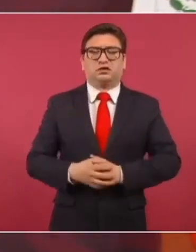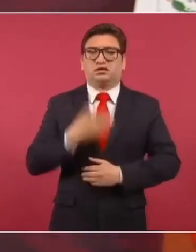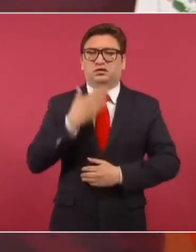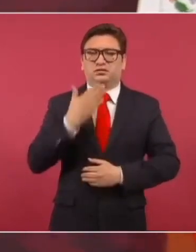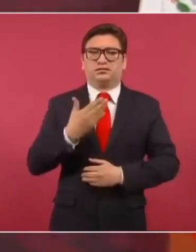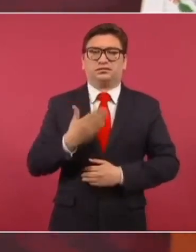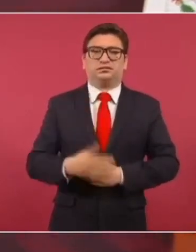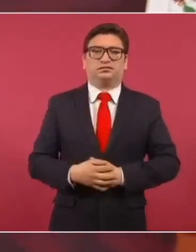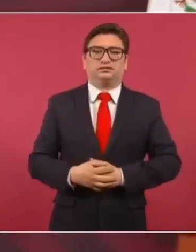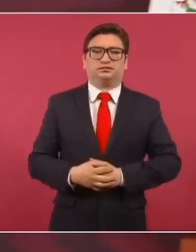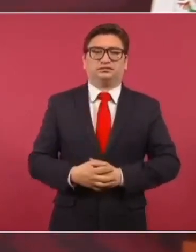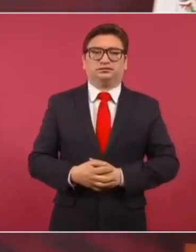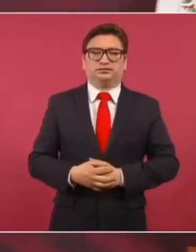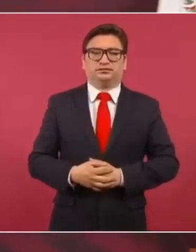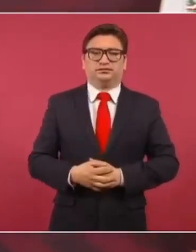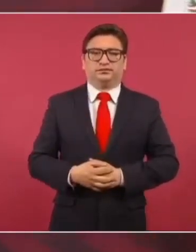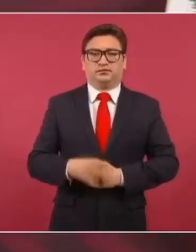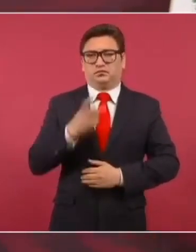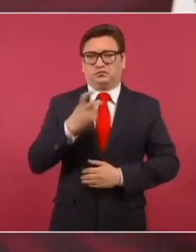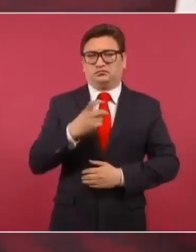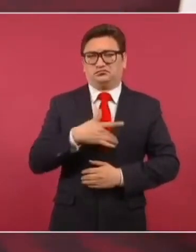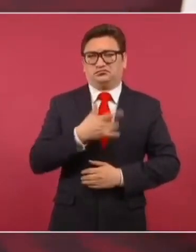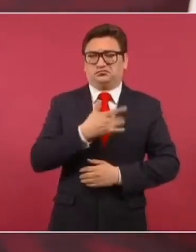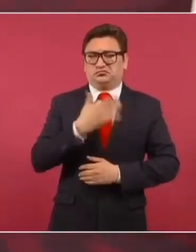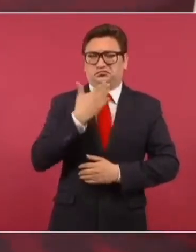Entonces lo veo bien,